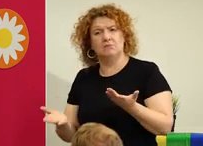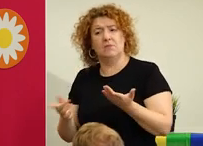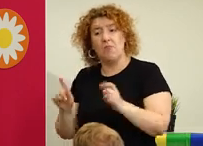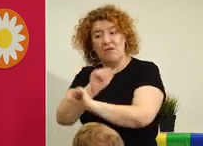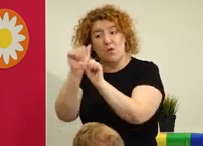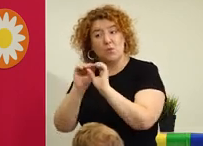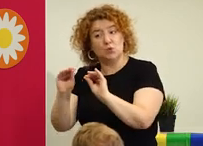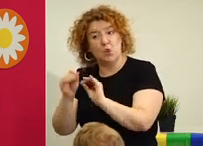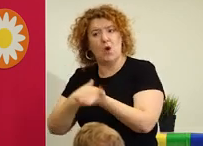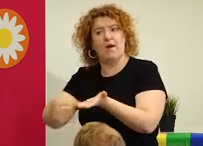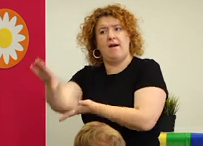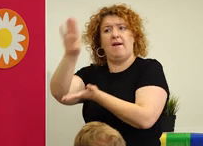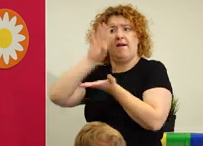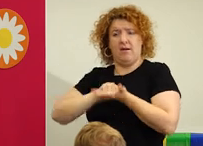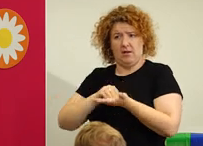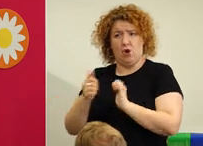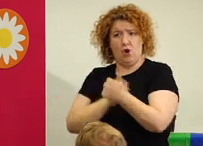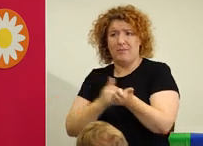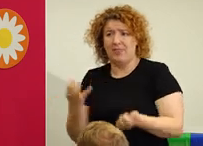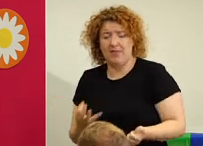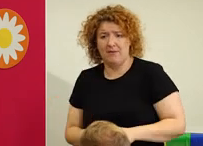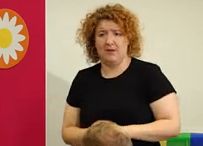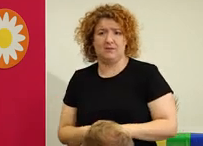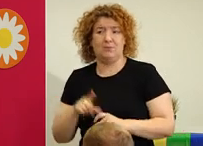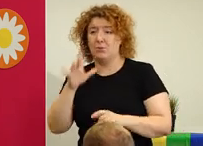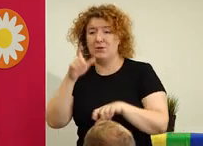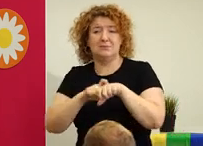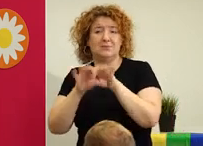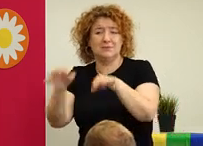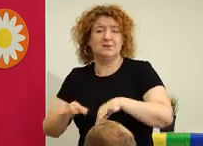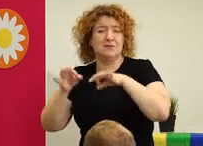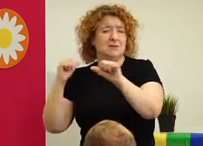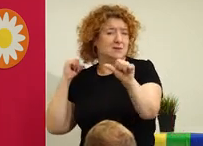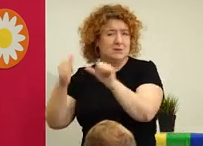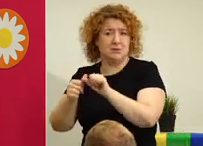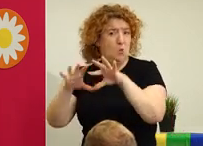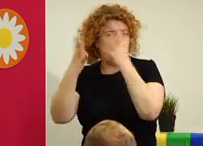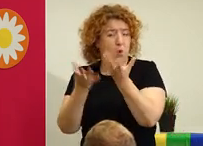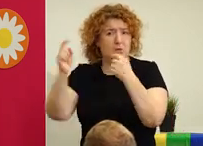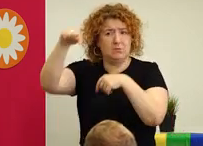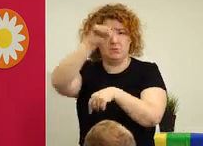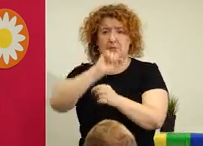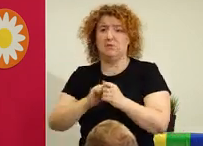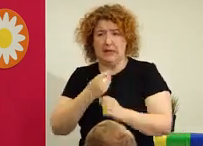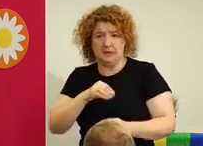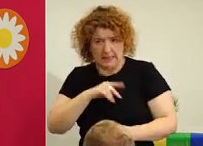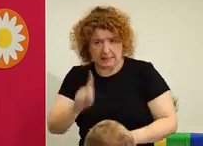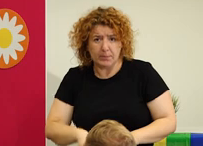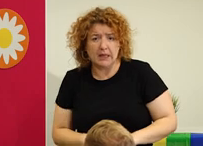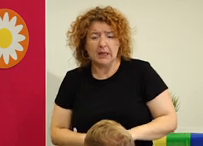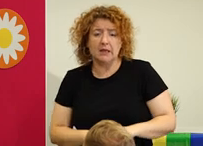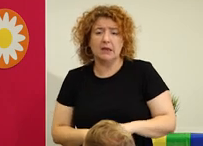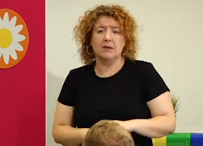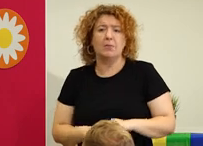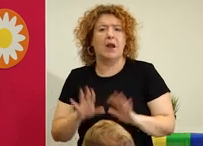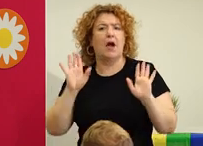formas de lucha que el colectivo LGTBI y el colectivo trans ha desplegado siempre a lo largo y ancho del mundo, también en nuestro país, para